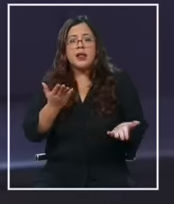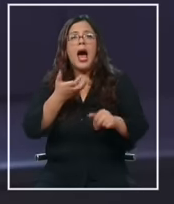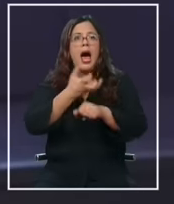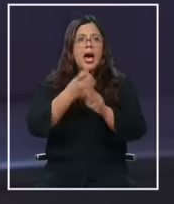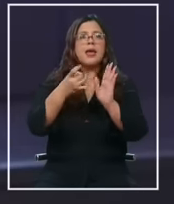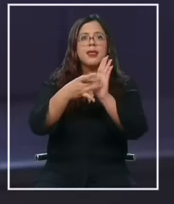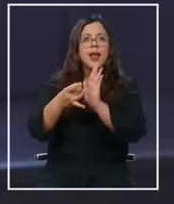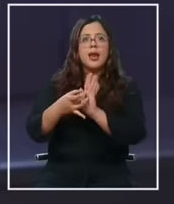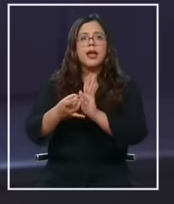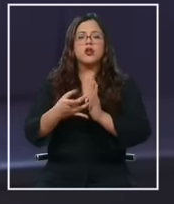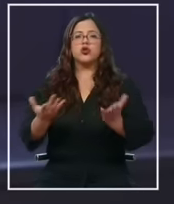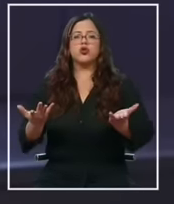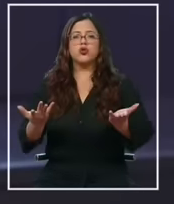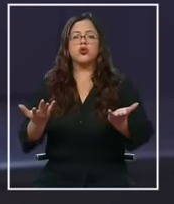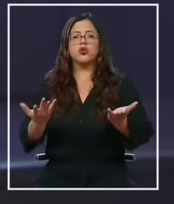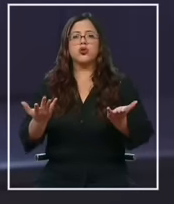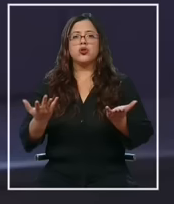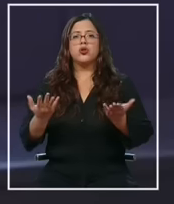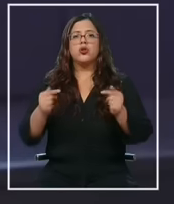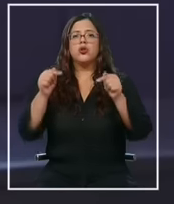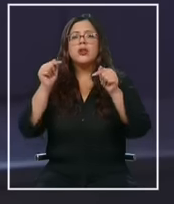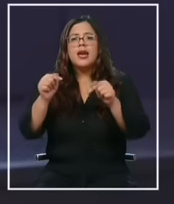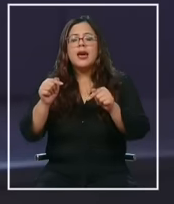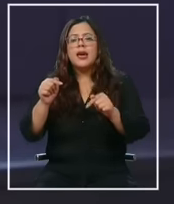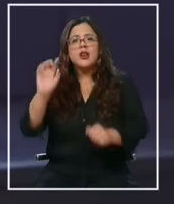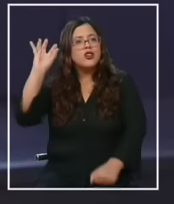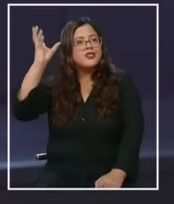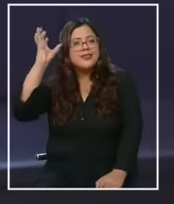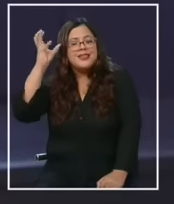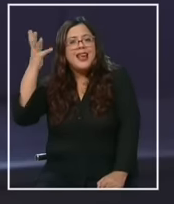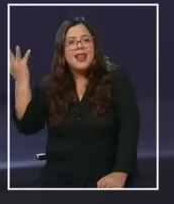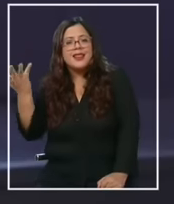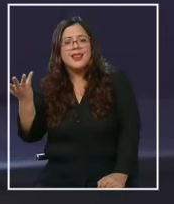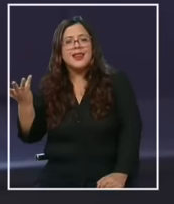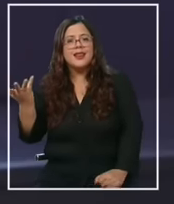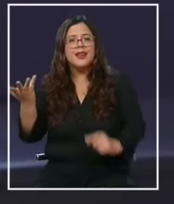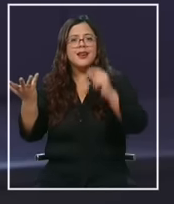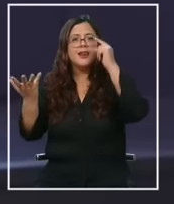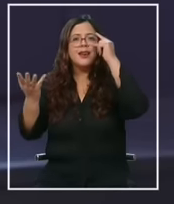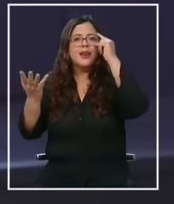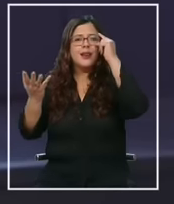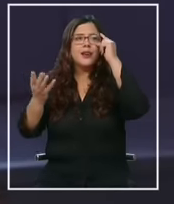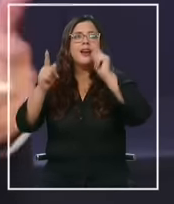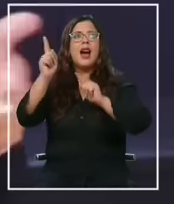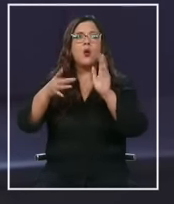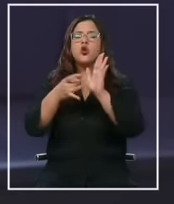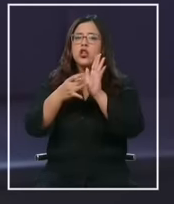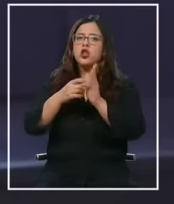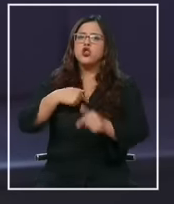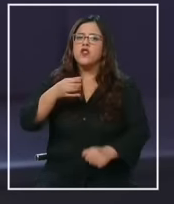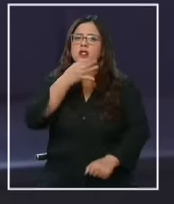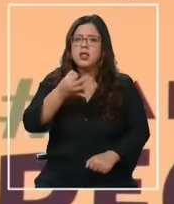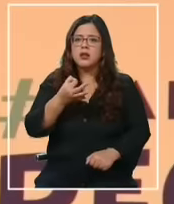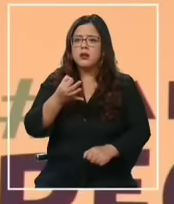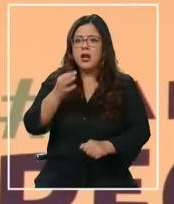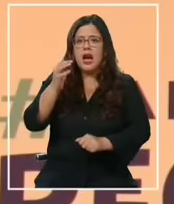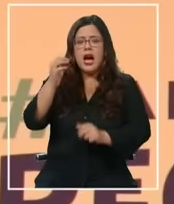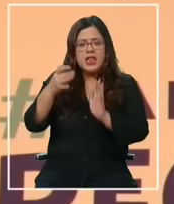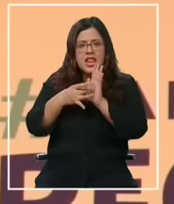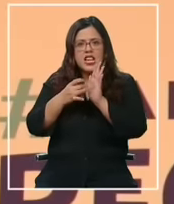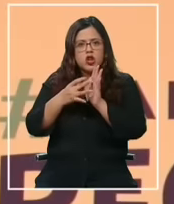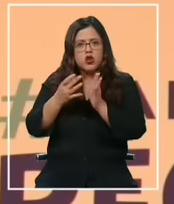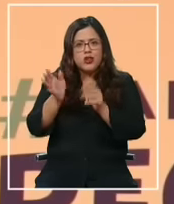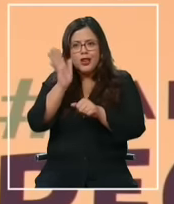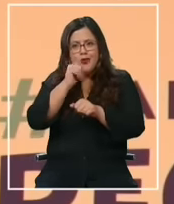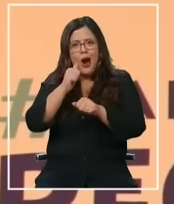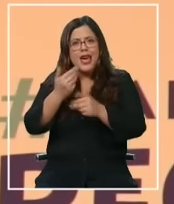delitos que sobrepasan la comprensión humana. Hoy día hay delitos que no tienen, lo voy a decir así, que no tienen perdón. Discusión que